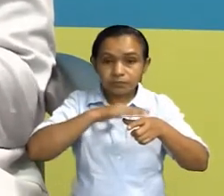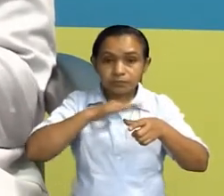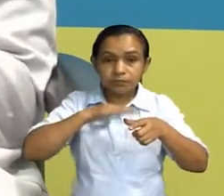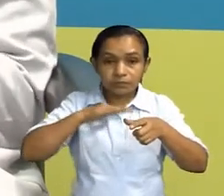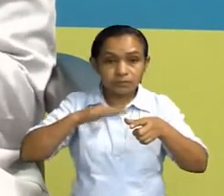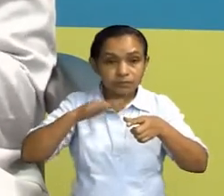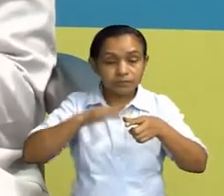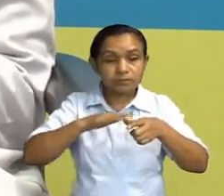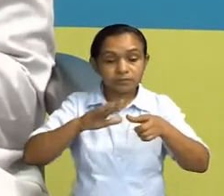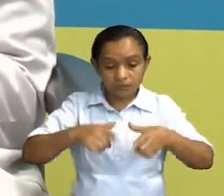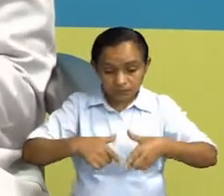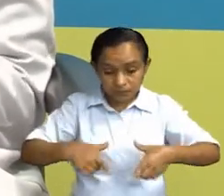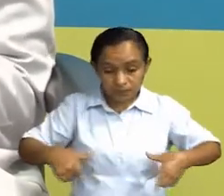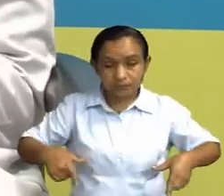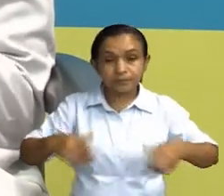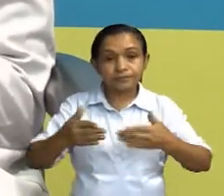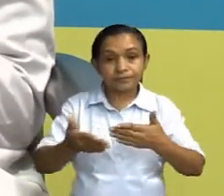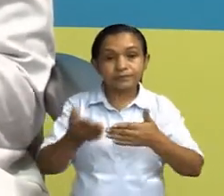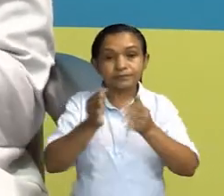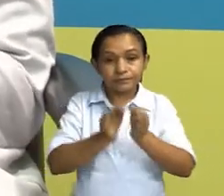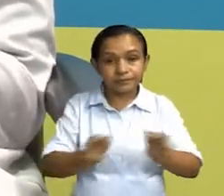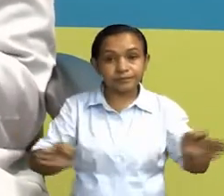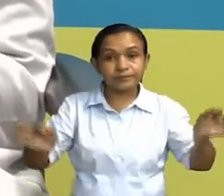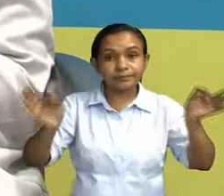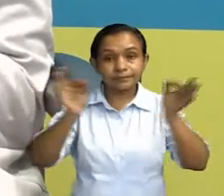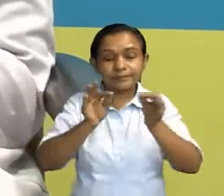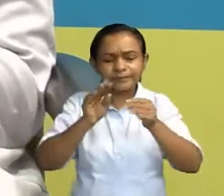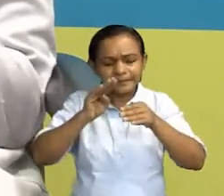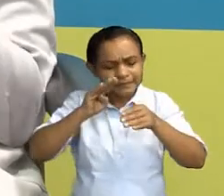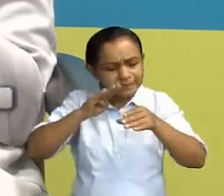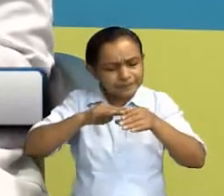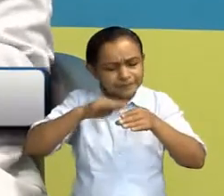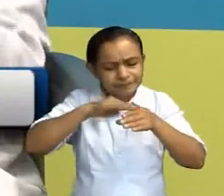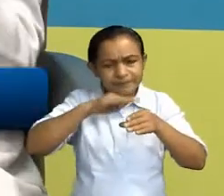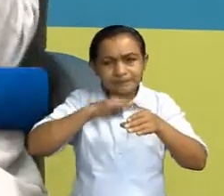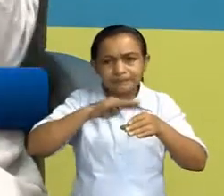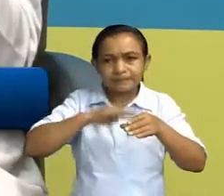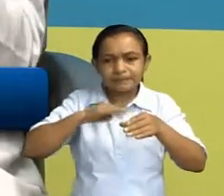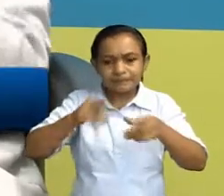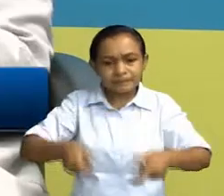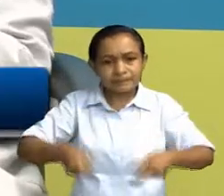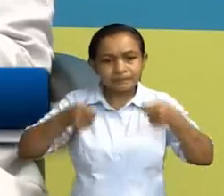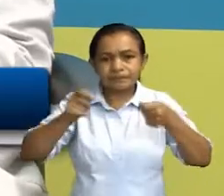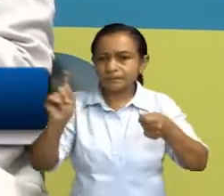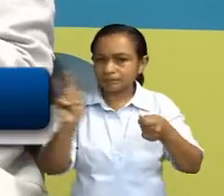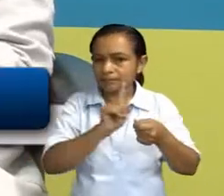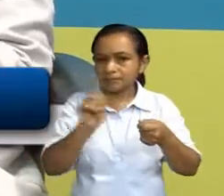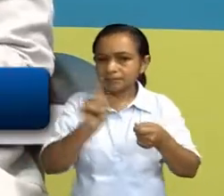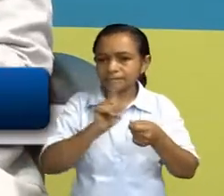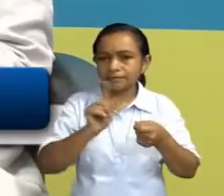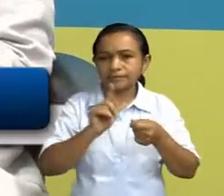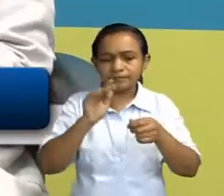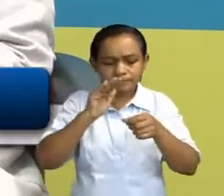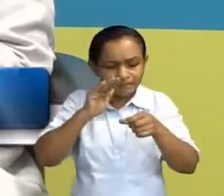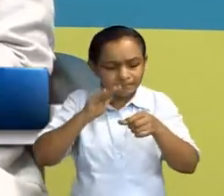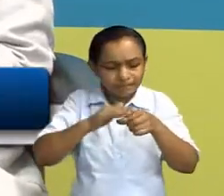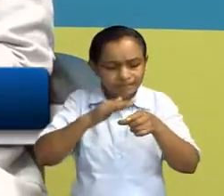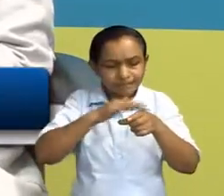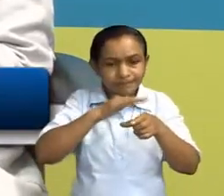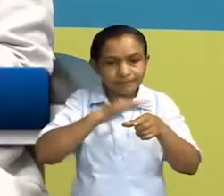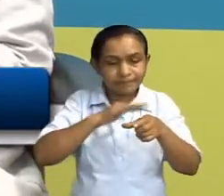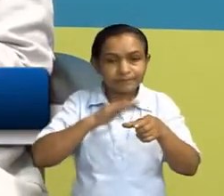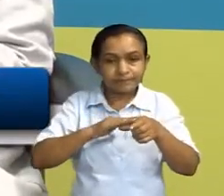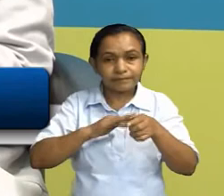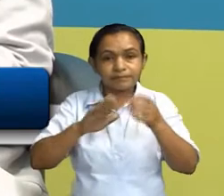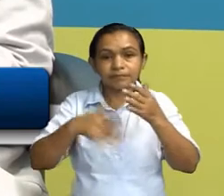la colocación de ropa interior es importante. Secado total, no es, se baña y ahí nomás le ponen su bloomer. Hay que secar el área para